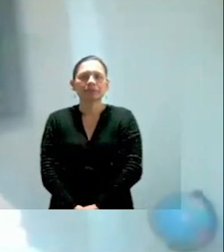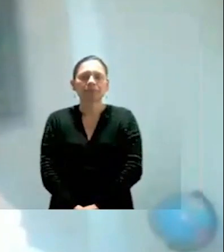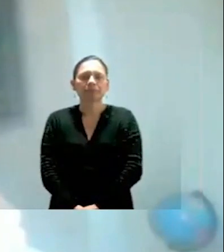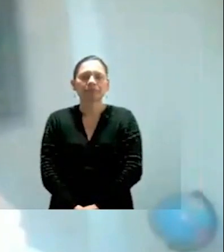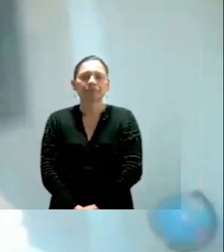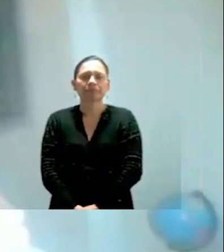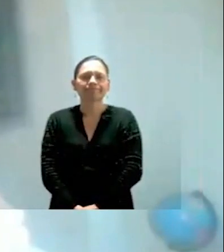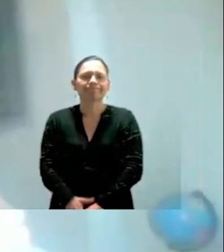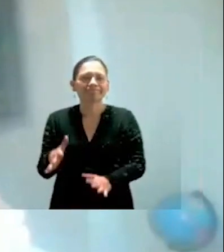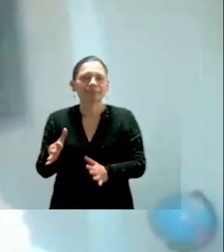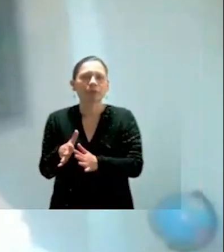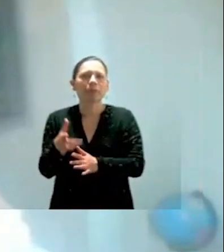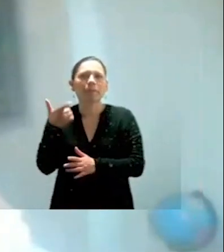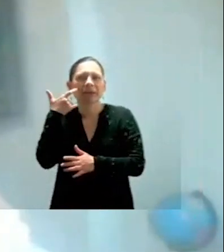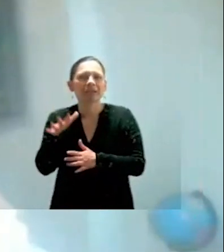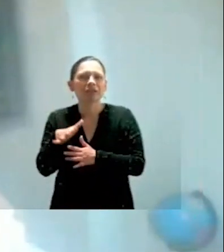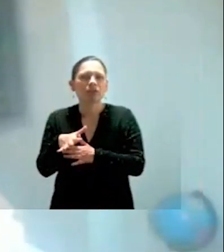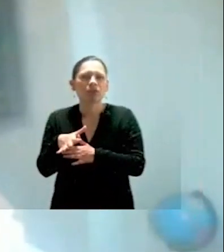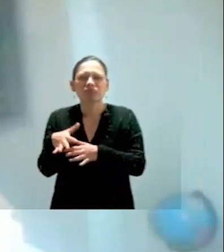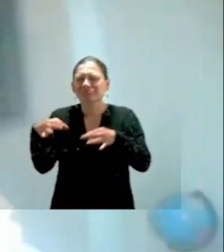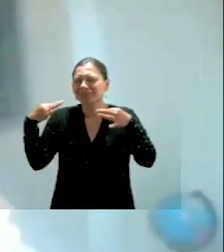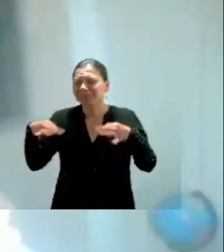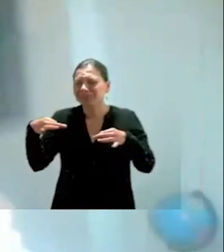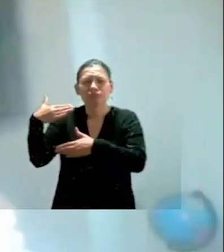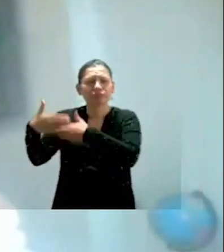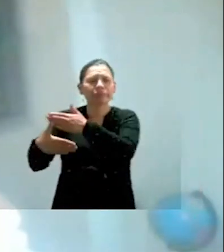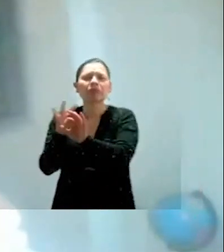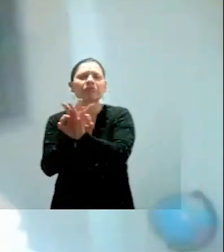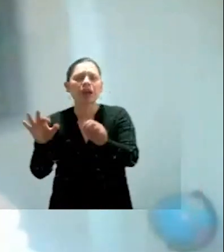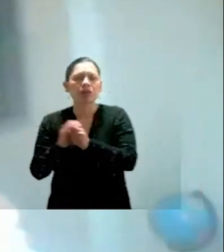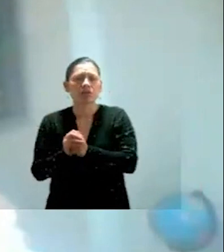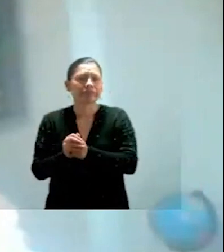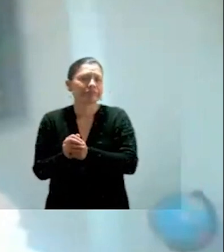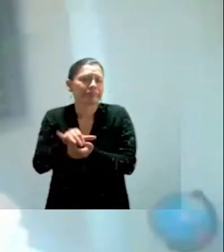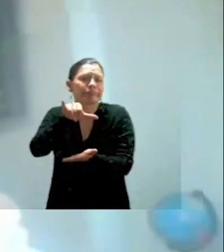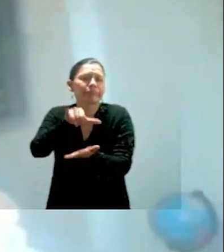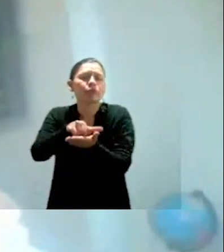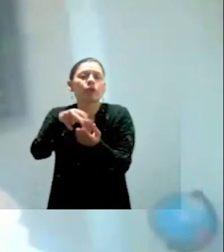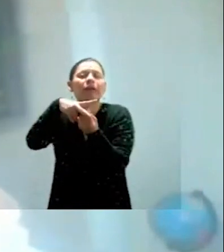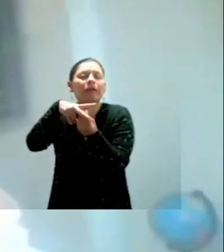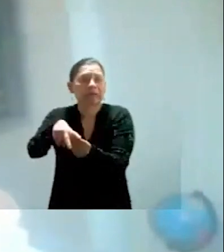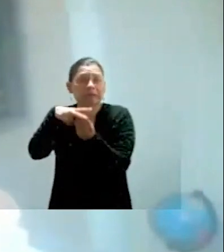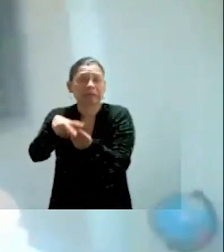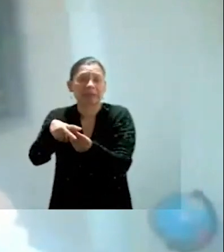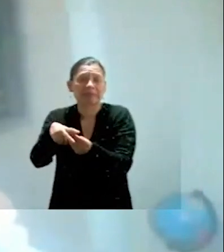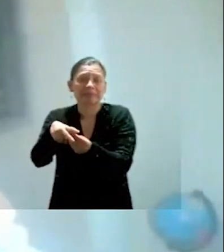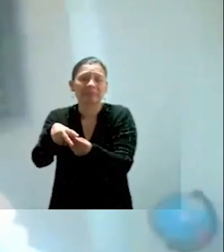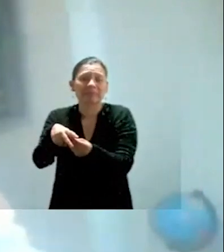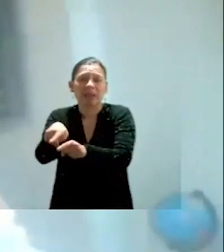un instrumento a veces dispendioso para los ciudadanos. No puede olvidarse que la